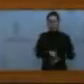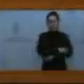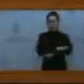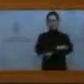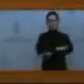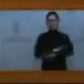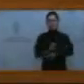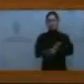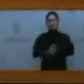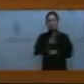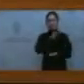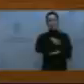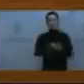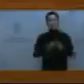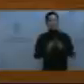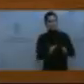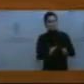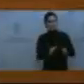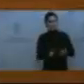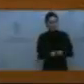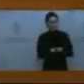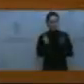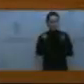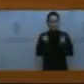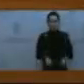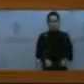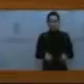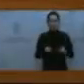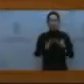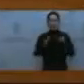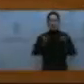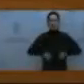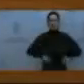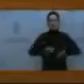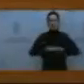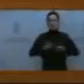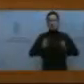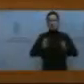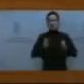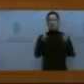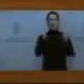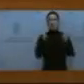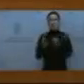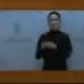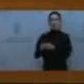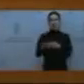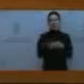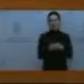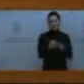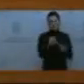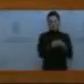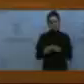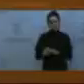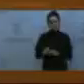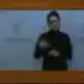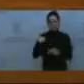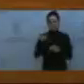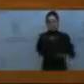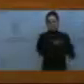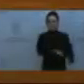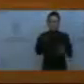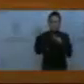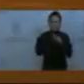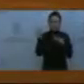esta consejería haya echado a pique un acuerdo de todas las fuerzas políticas hace 12 años. Nada hizo